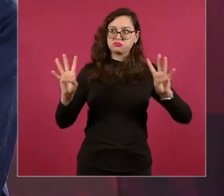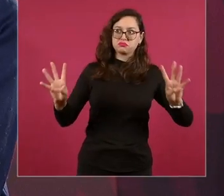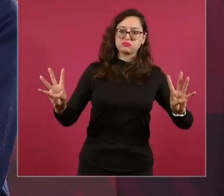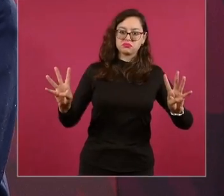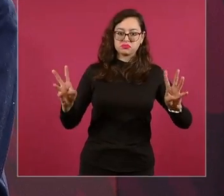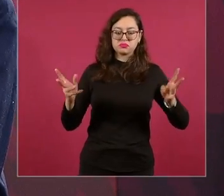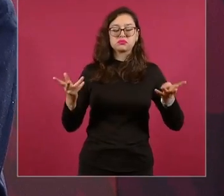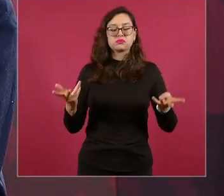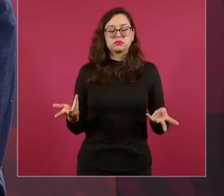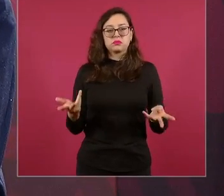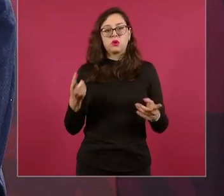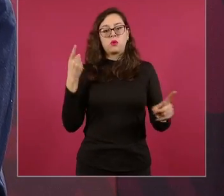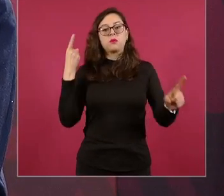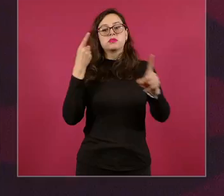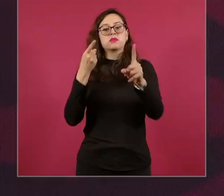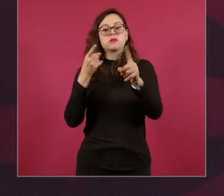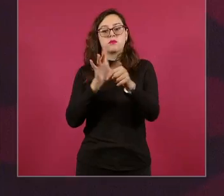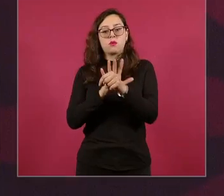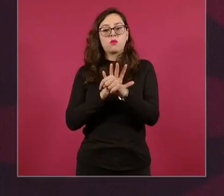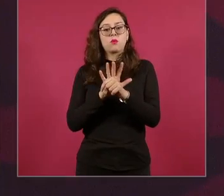seguir